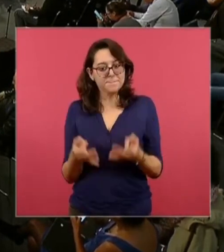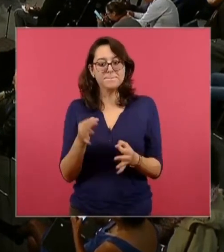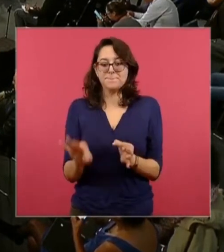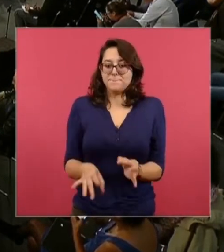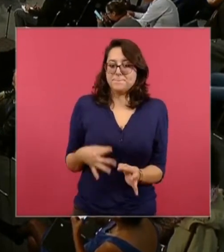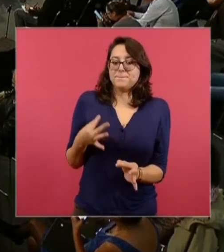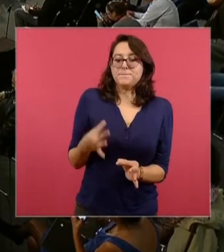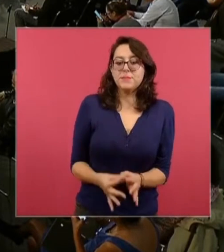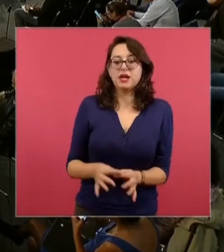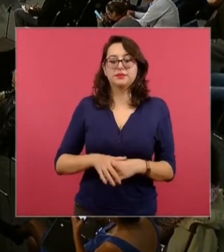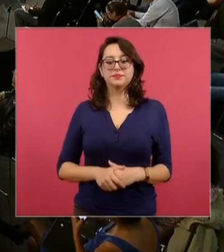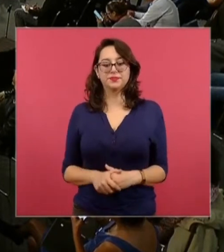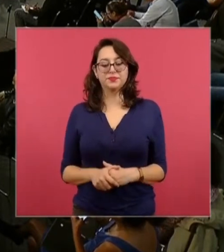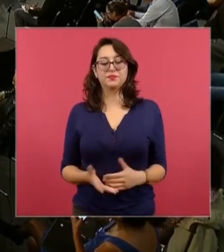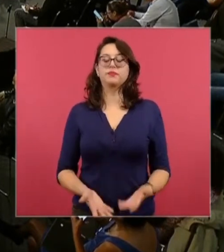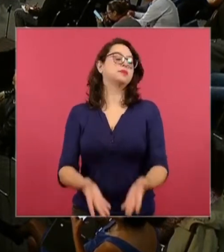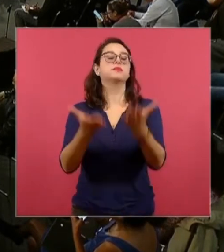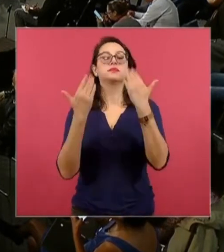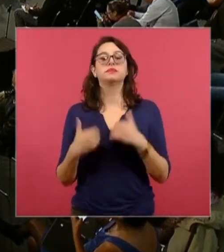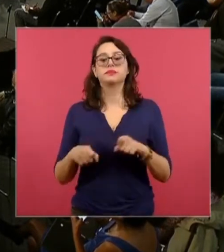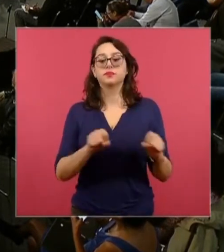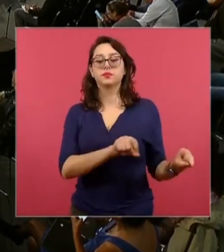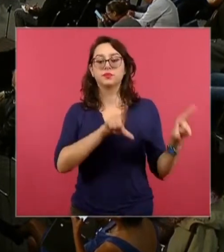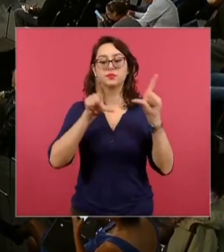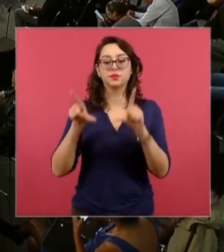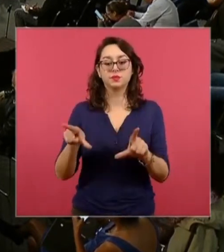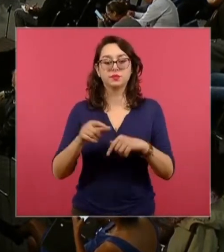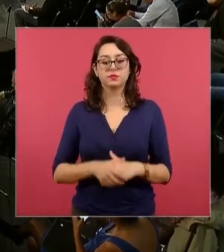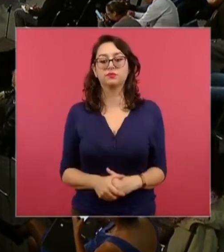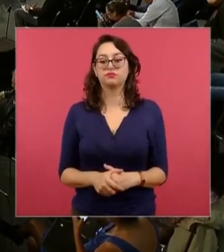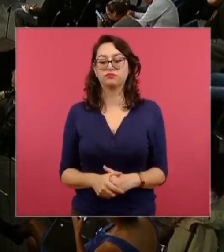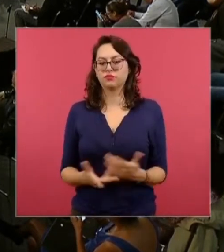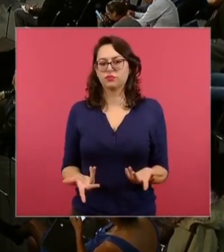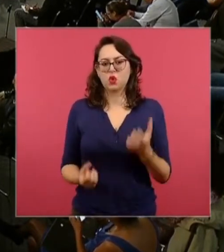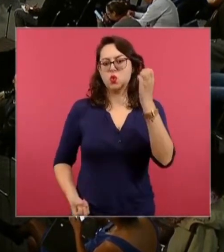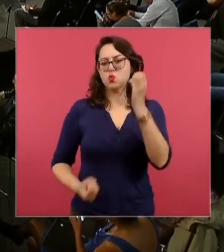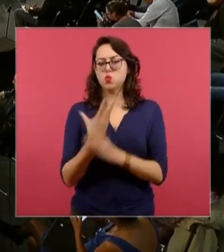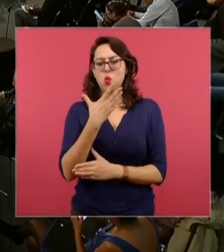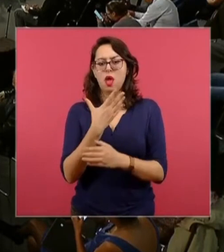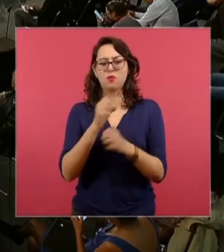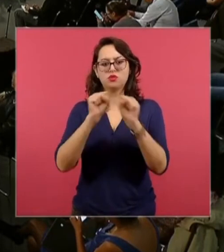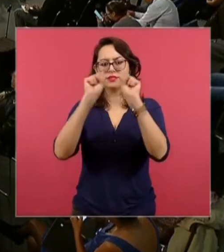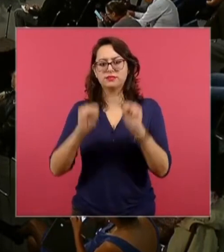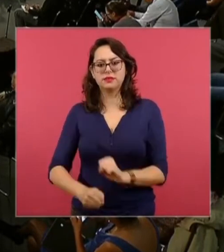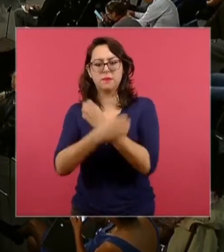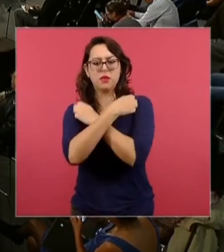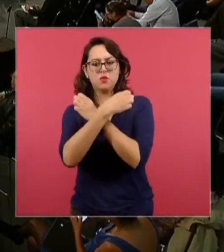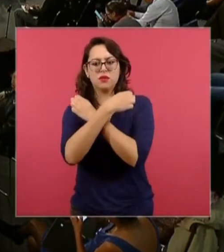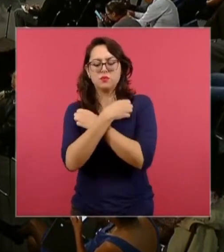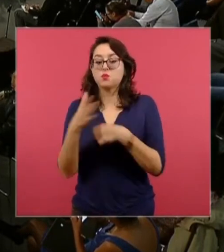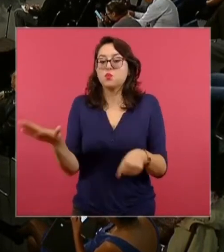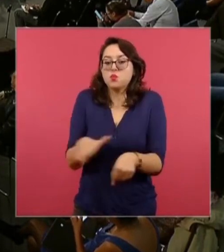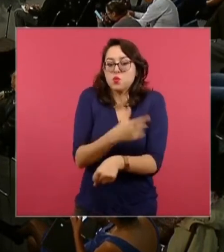concluidos. Ahora vamos a la siguiente diapositiva. ¿Cuáles son las acciones de esta transformación? Porque no podemos